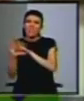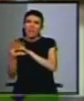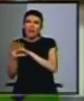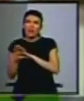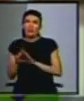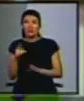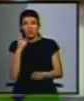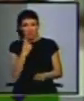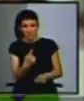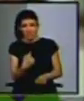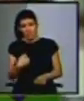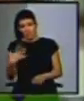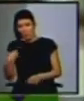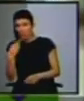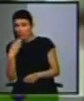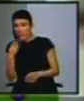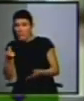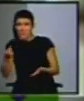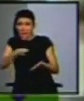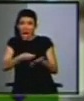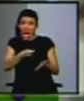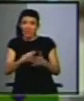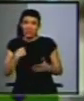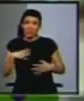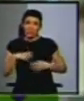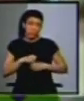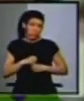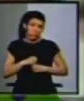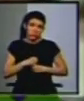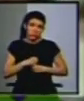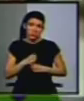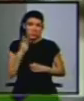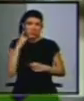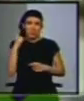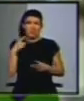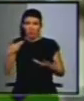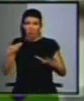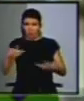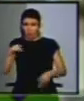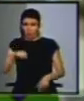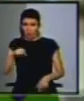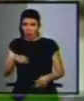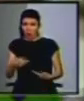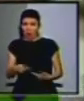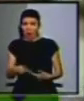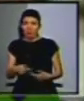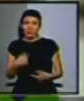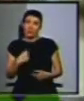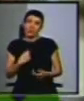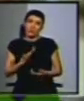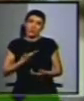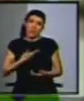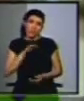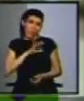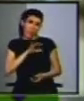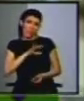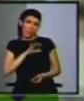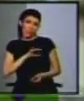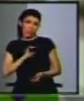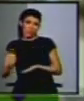de mis hijos en esto también. Hoy en día vivimos de... Aparte, yo tengo mi